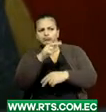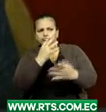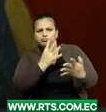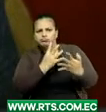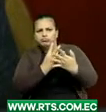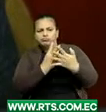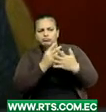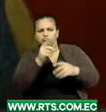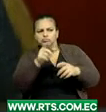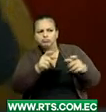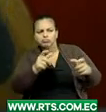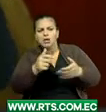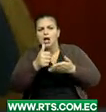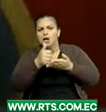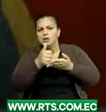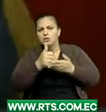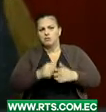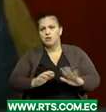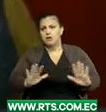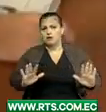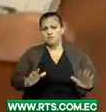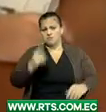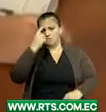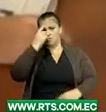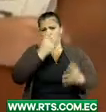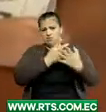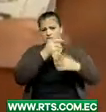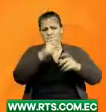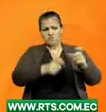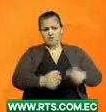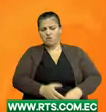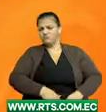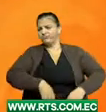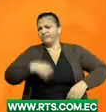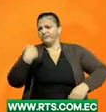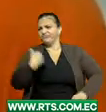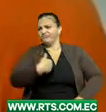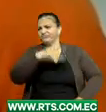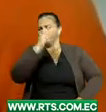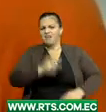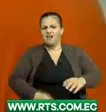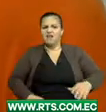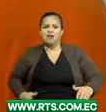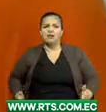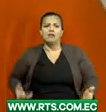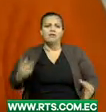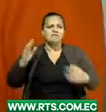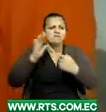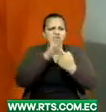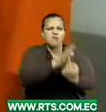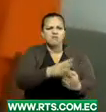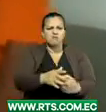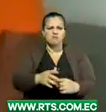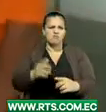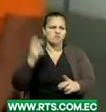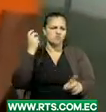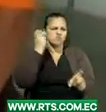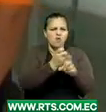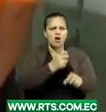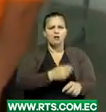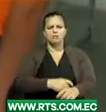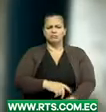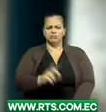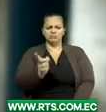que representan, pero no hay por qué tratarlos mal. Capacitación, trabajo y estudio fueron las consideraciones que indicó se